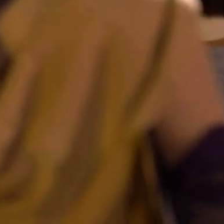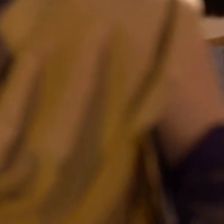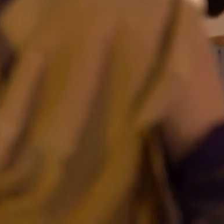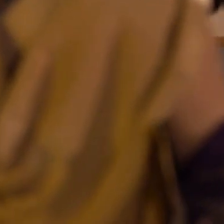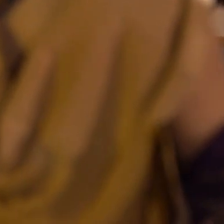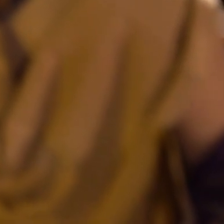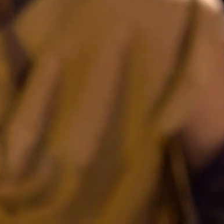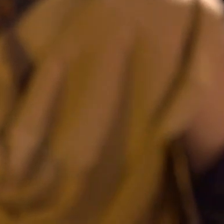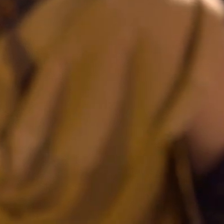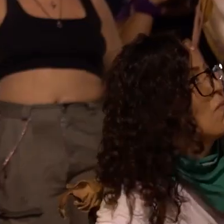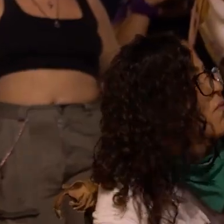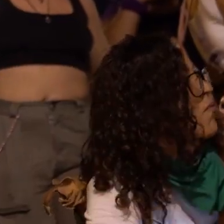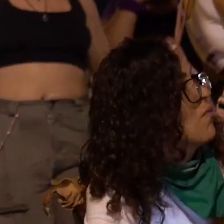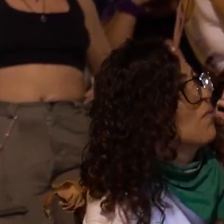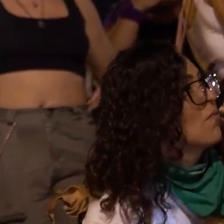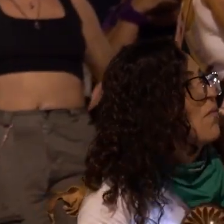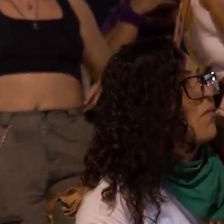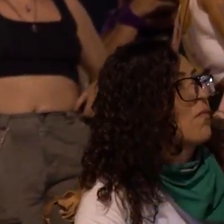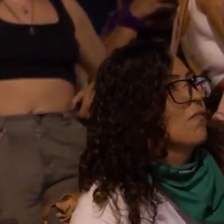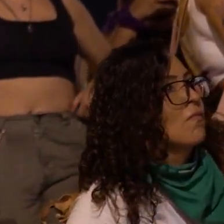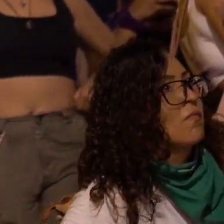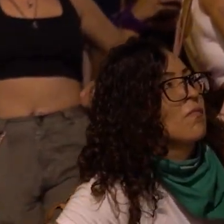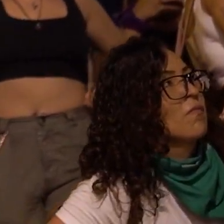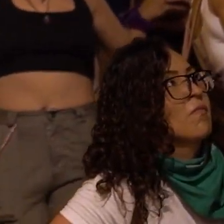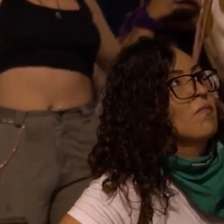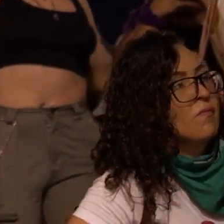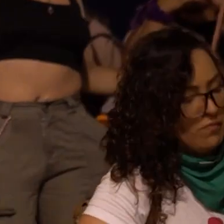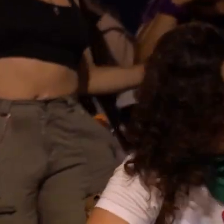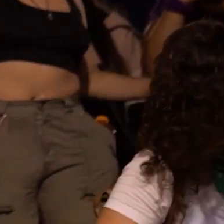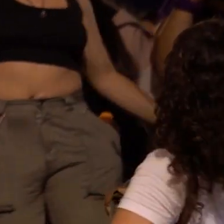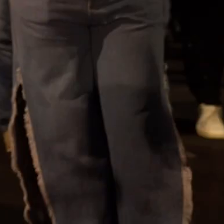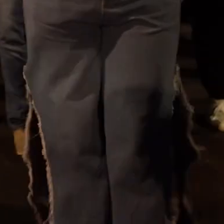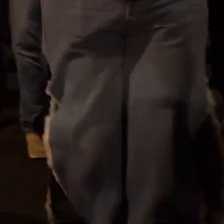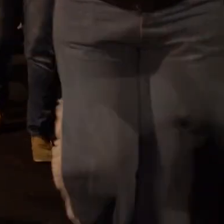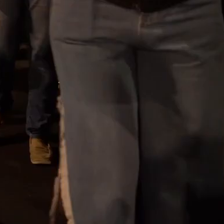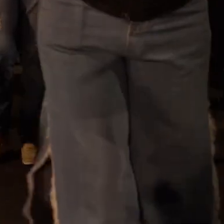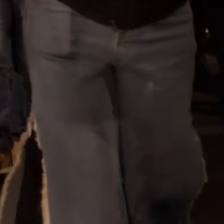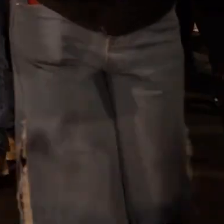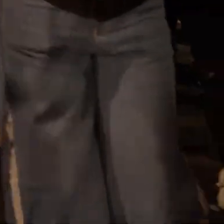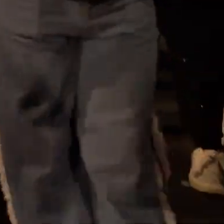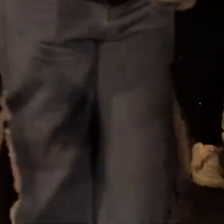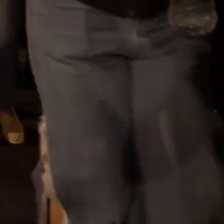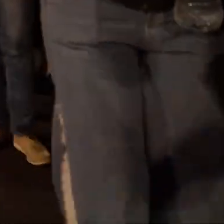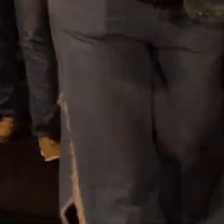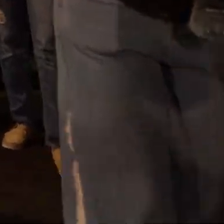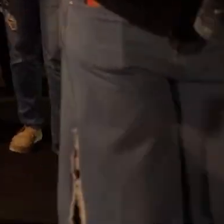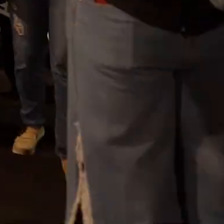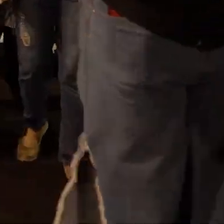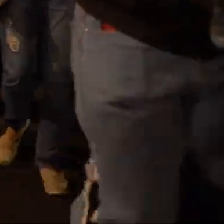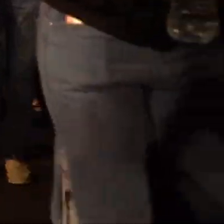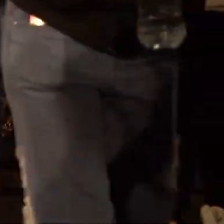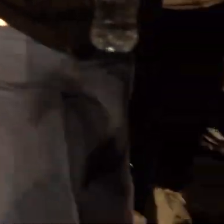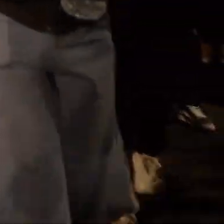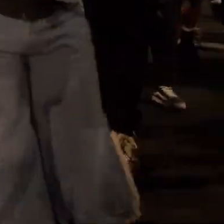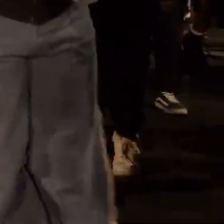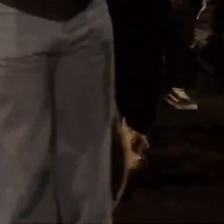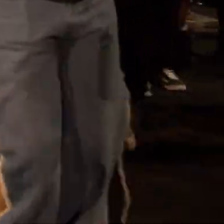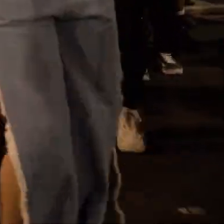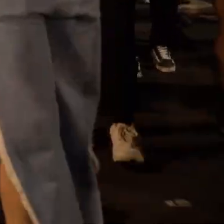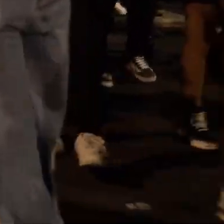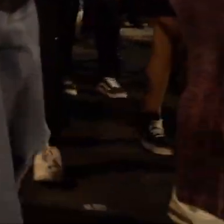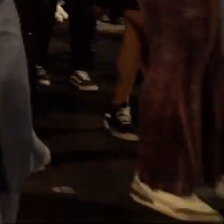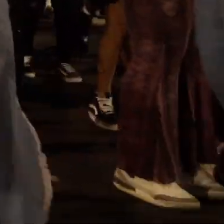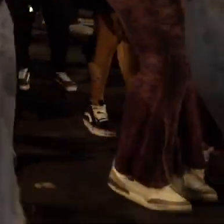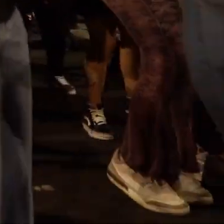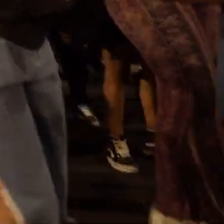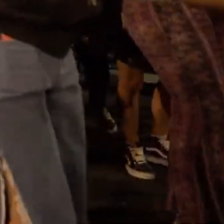pasado al negar que esta es mi herencia, pero cambia mi presente si acepto las incongruencias. Luz y sombra al concebir un árbol de genealogías, la